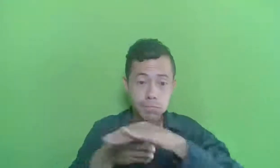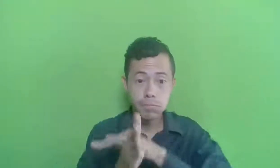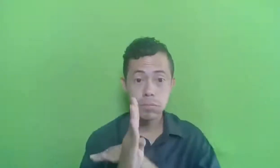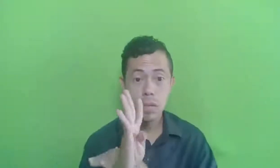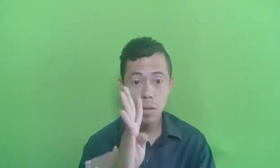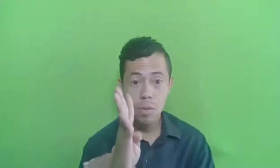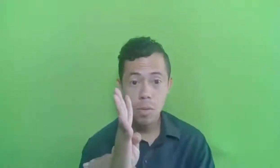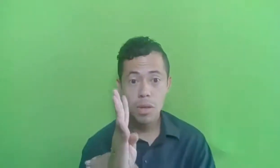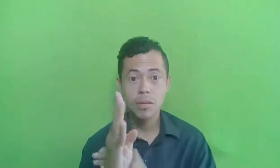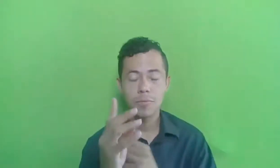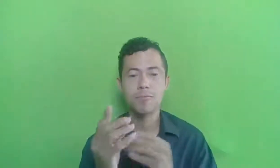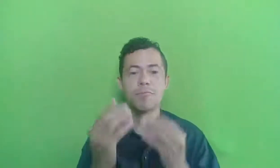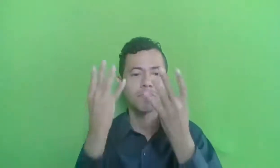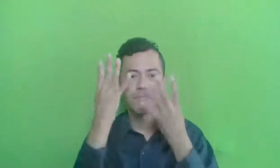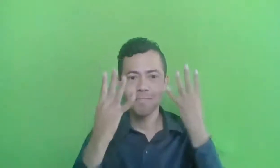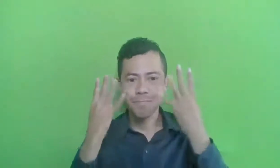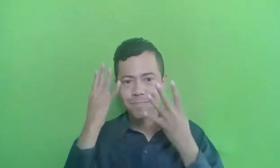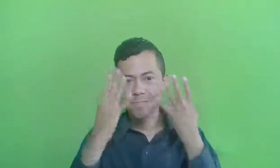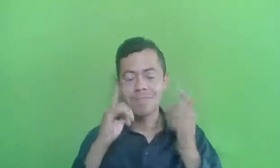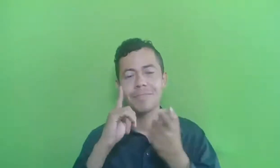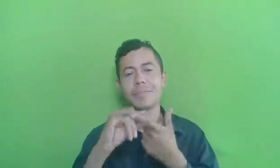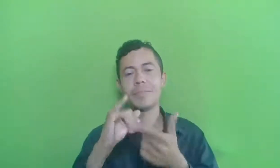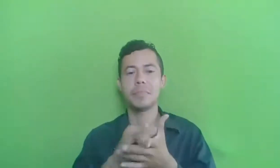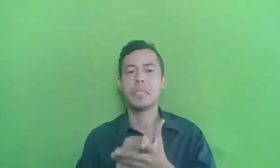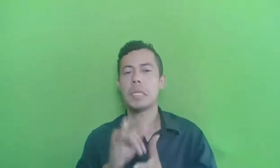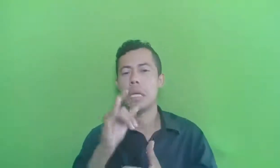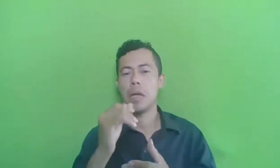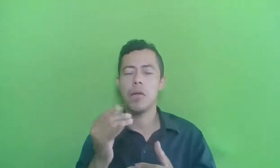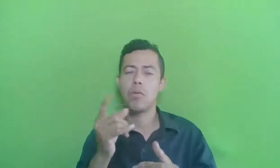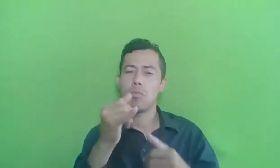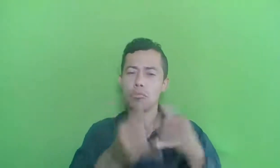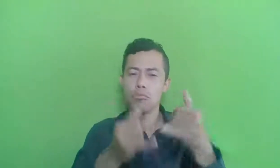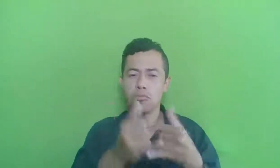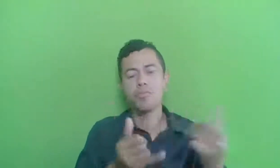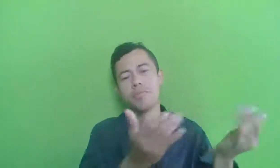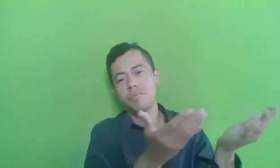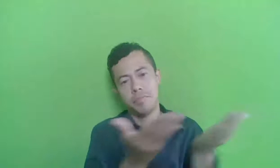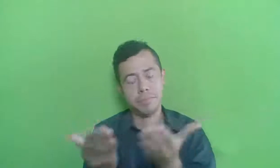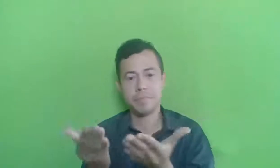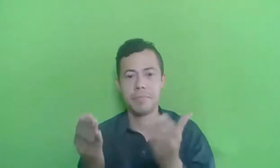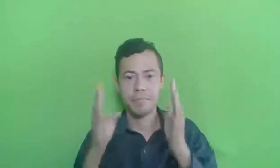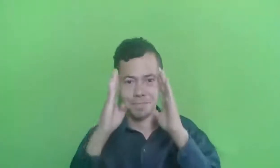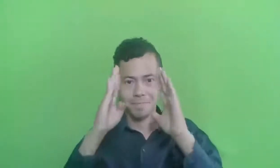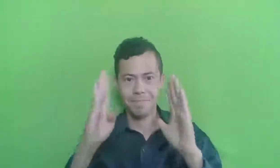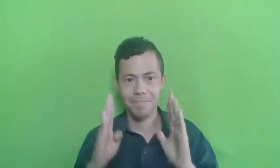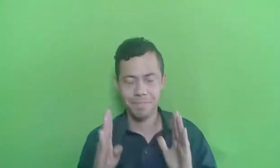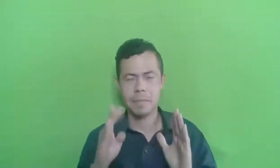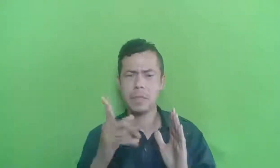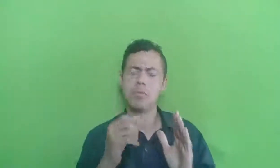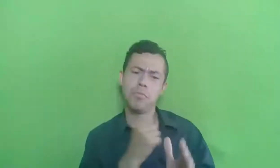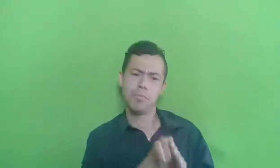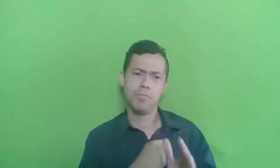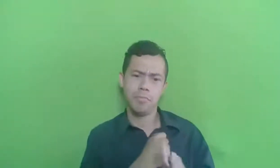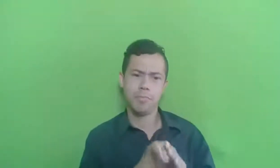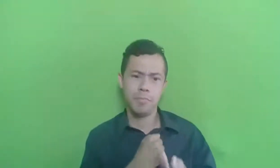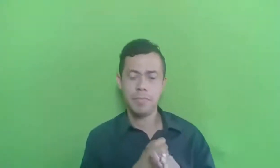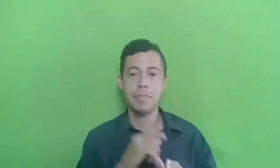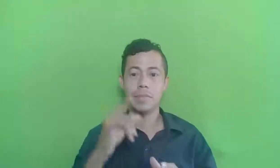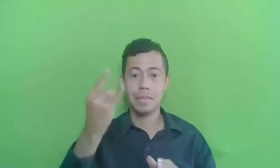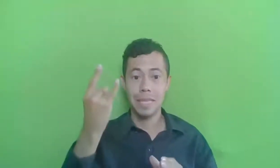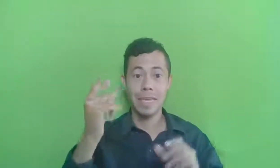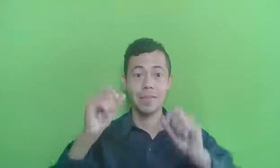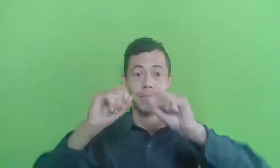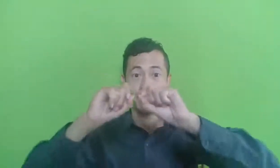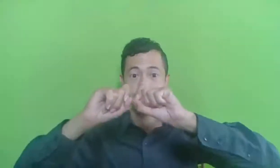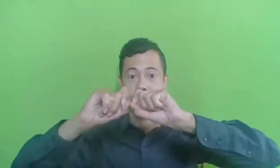cordialmente invitados. Y también hacerles una última invitación a todos los que nos escuchan, estar muy pendientes cuando se les